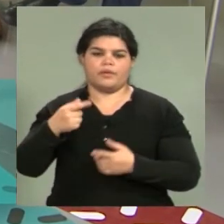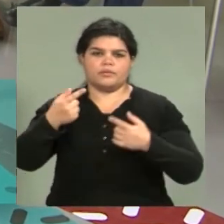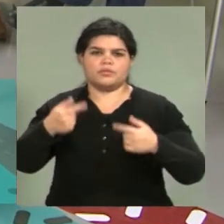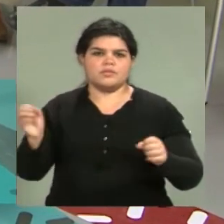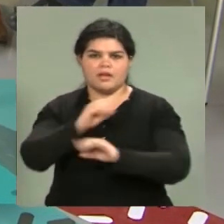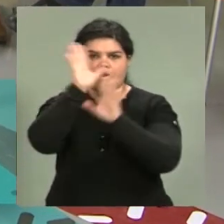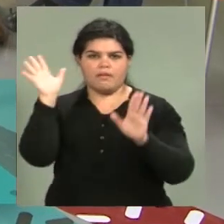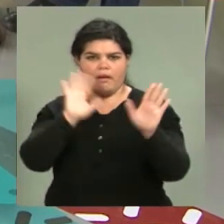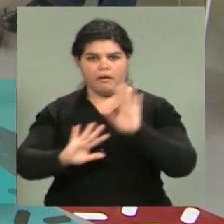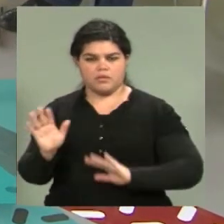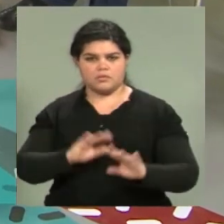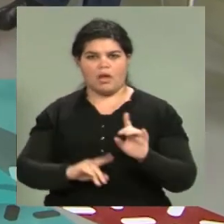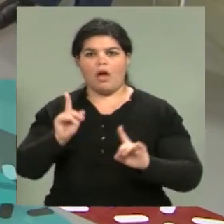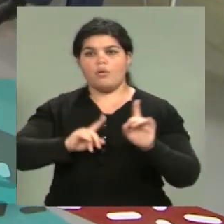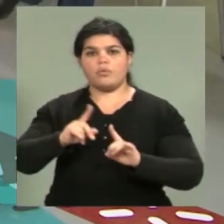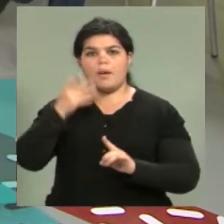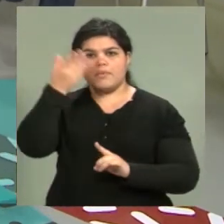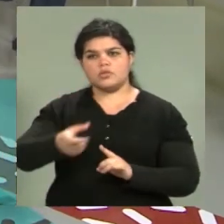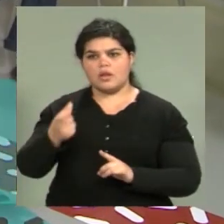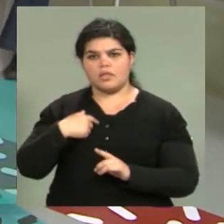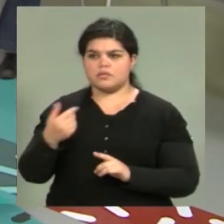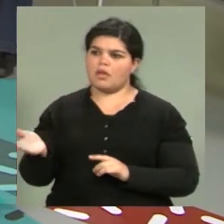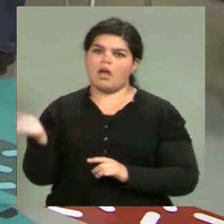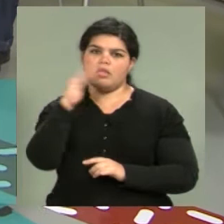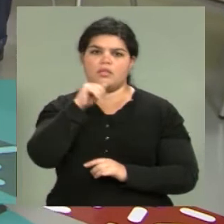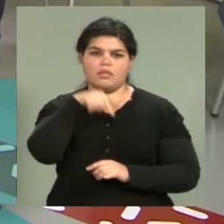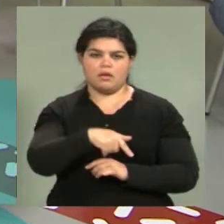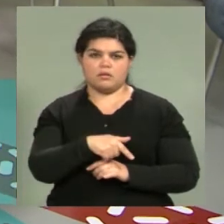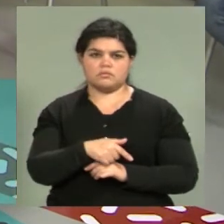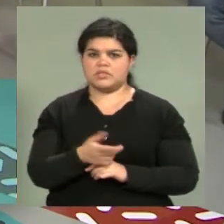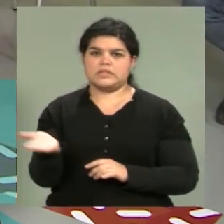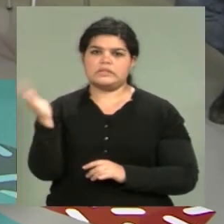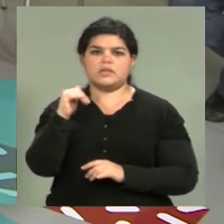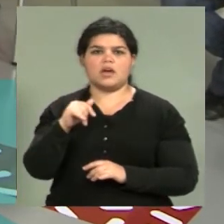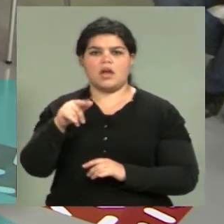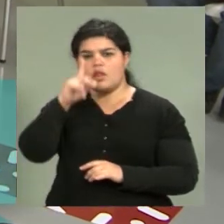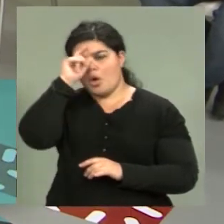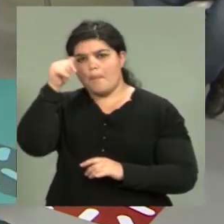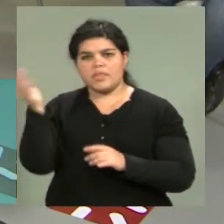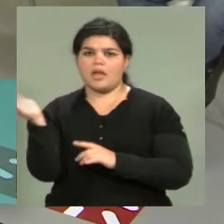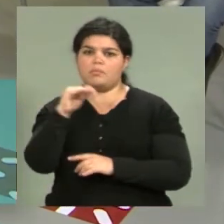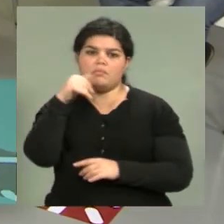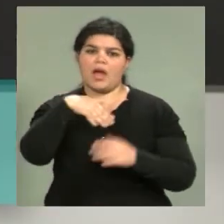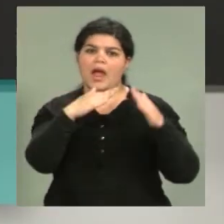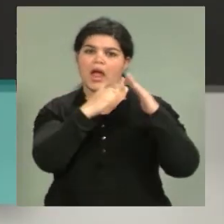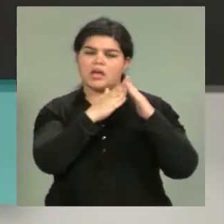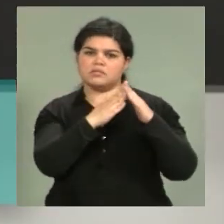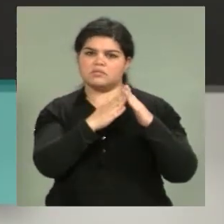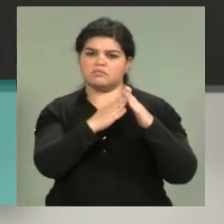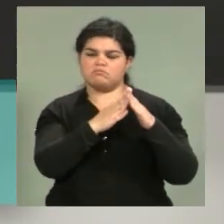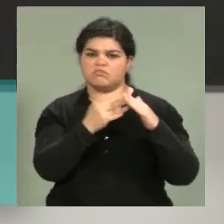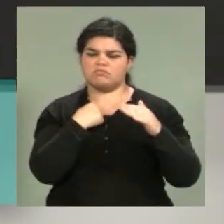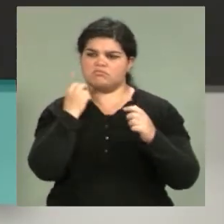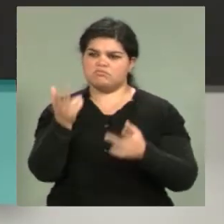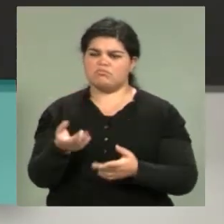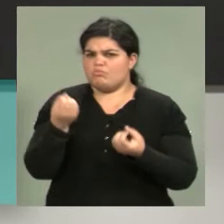nos decían, llévatelo a tu casa, hasta el retiro del soporte vital vos en tu casa. Yo digo, ¿por qué? Si